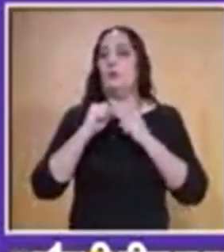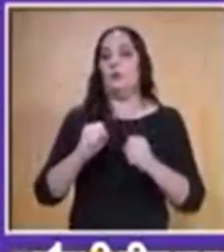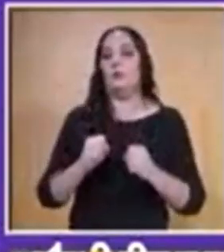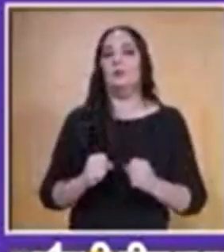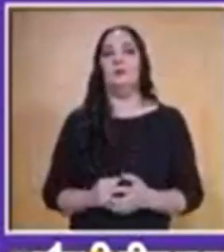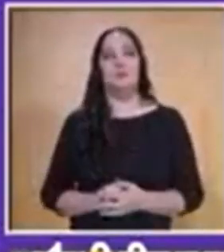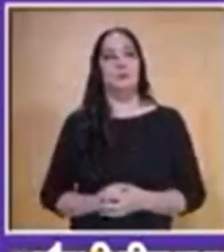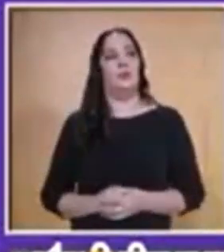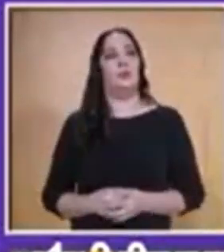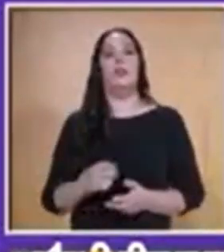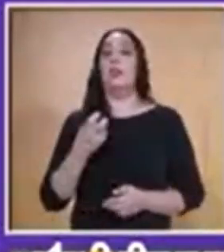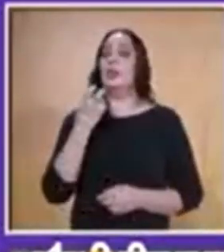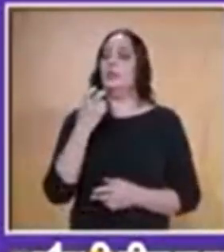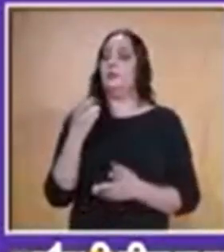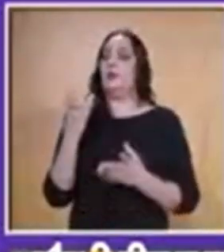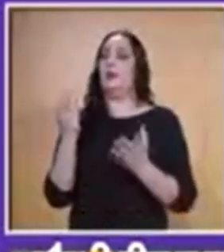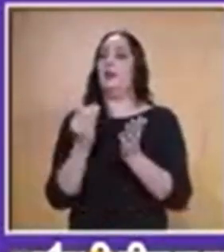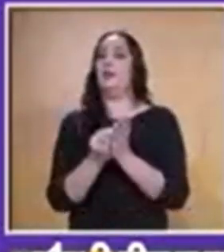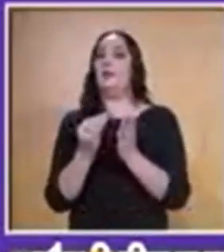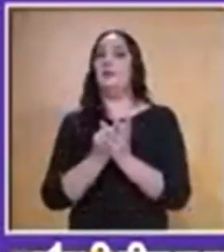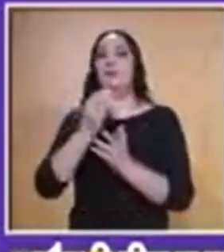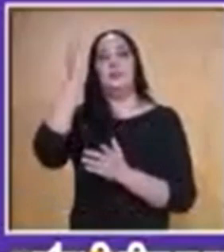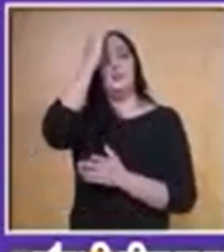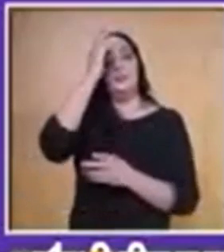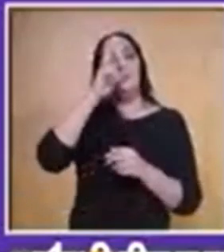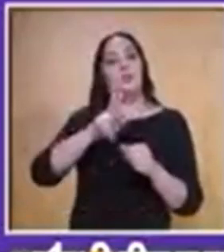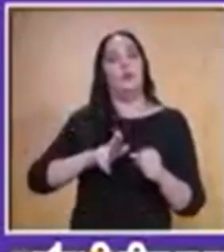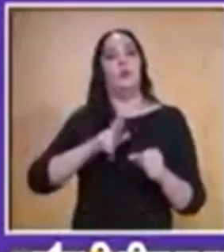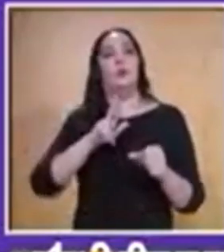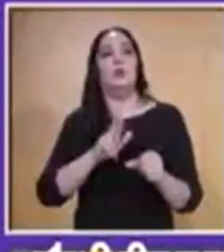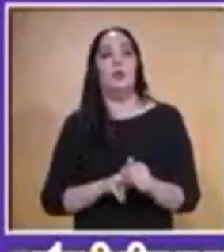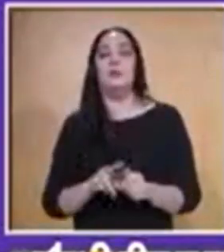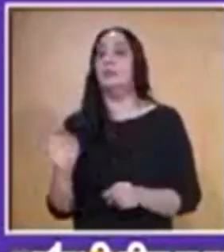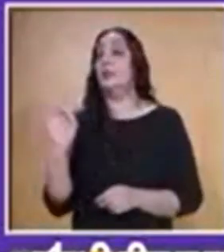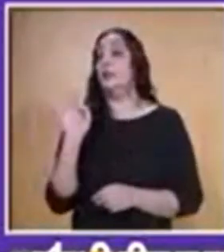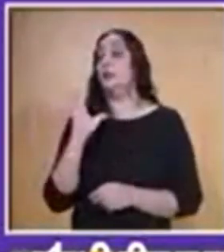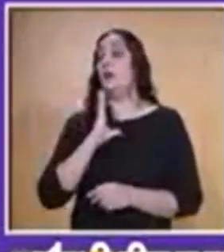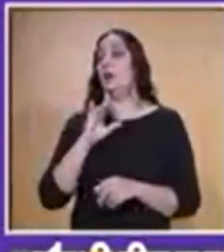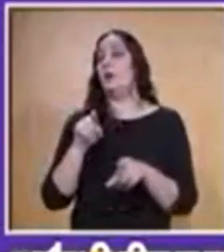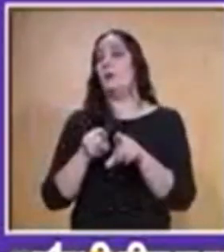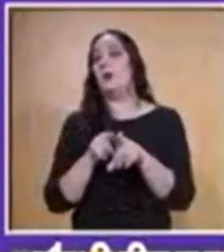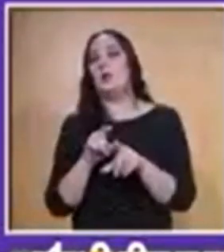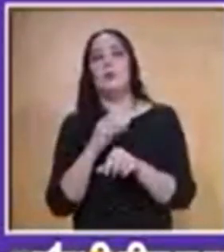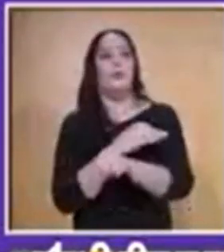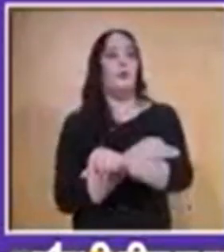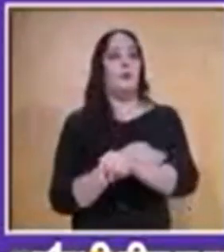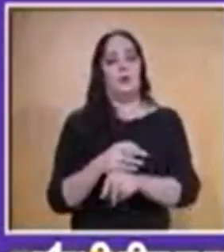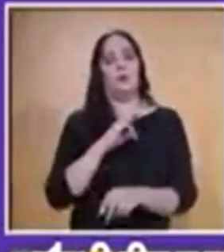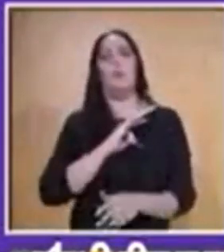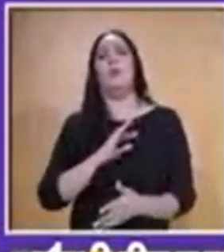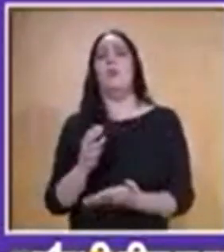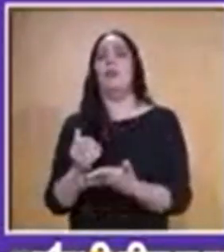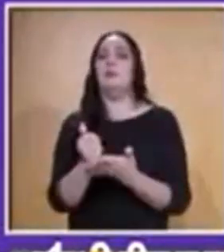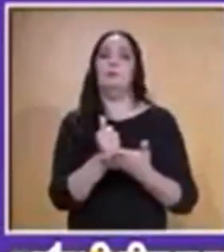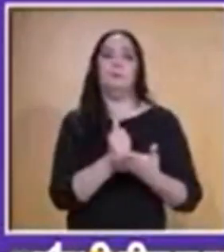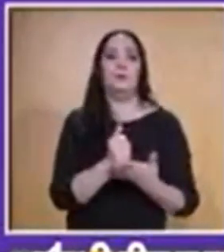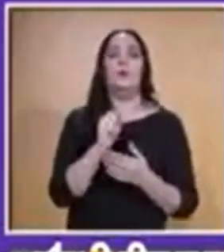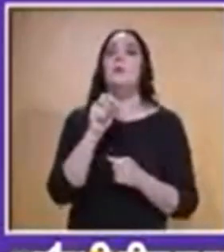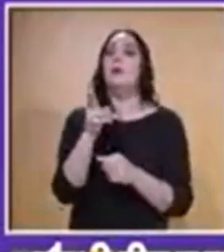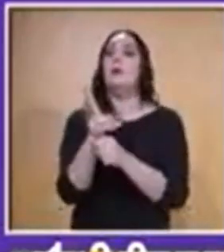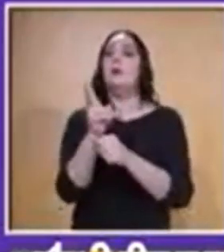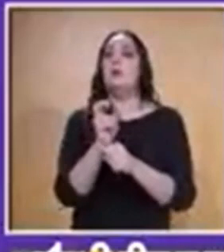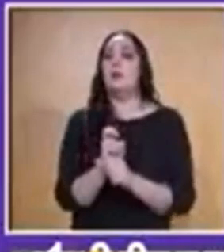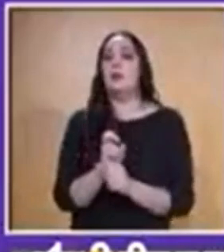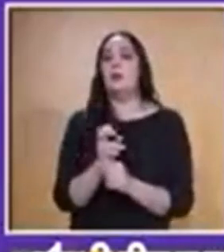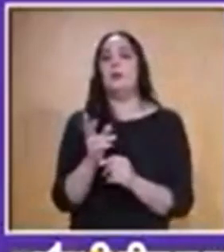que recordar que esta es la clase de ciencias naturales. Si tienes en casa algún hermanito o algún familiar que te pueda acompañar, invítalo, tal vez a él